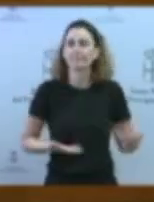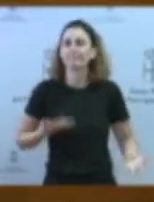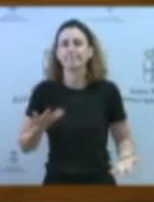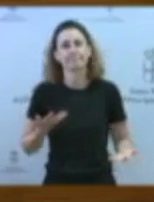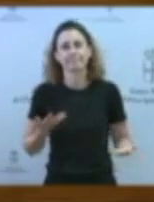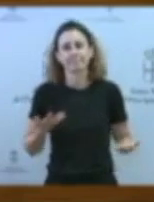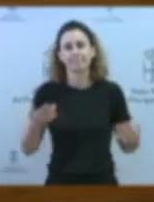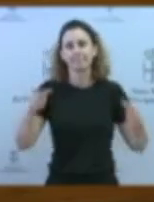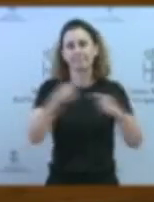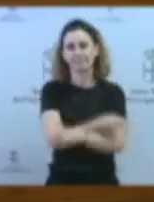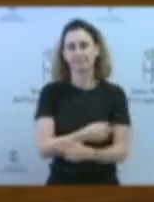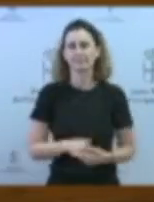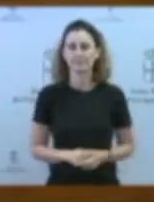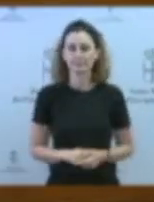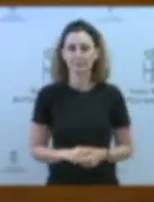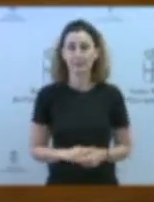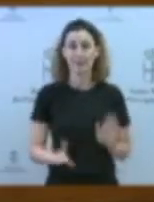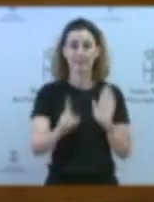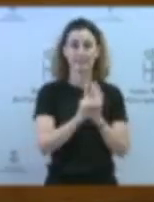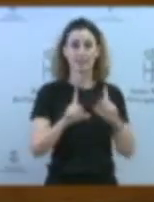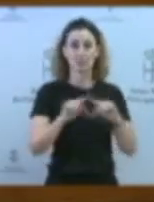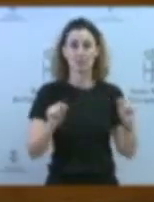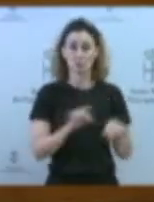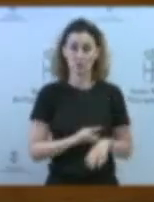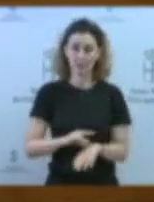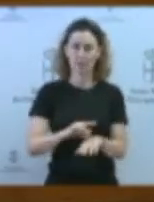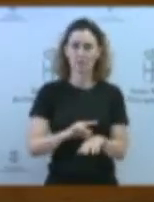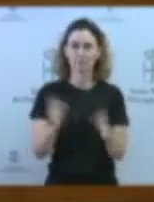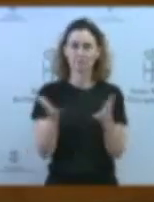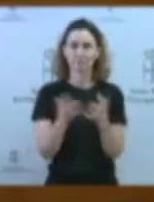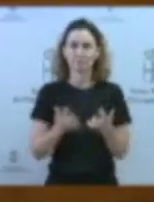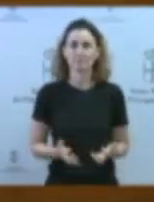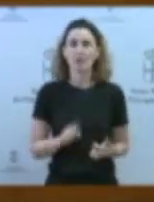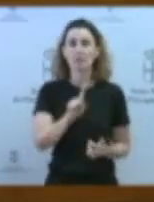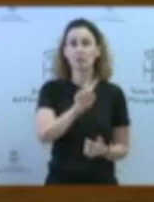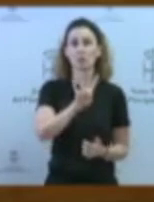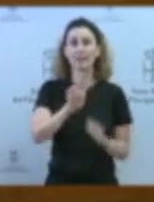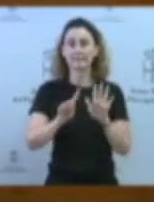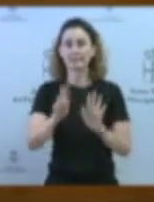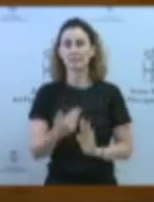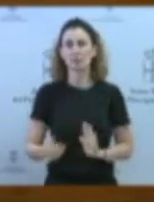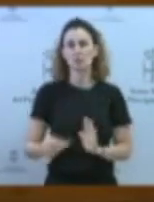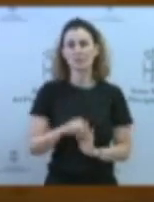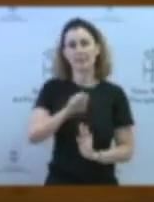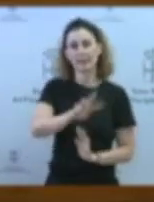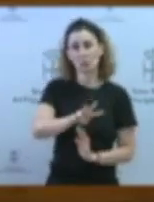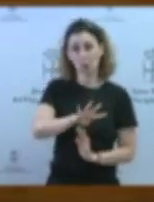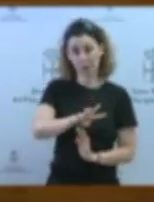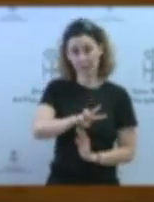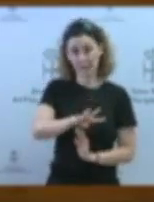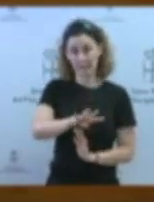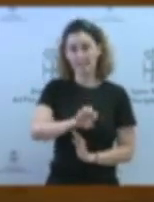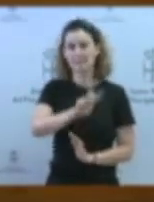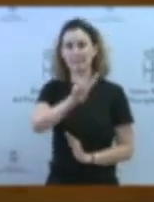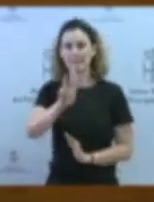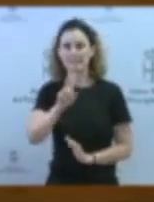Asturias, el decreto de orientación, el decreto 147/2014 del 23 de diciembre, dice literalmente en las funciones de